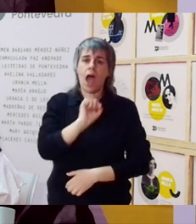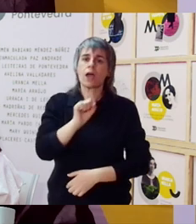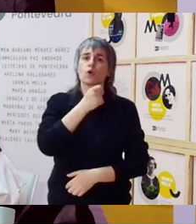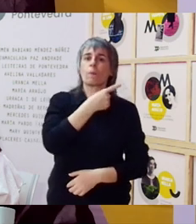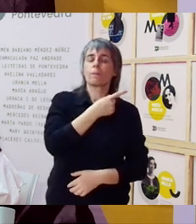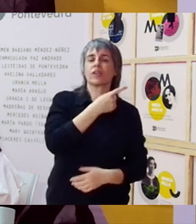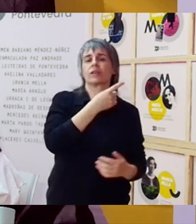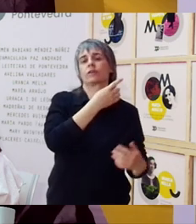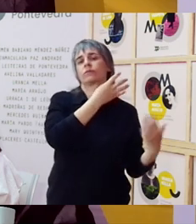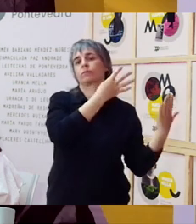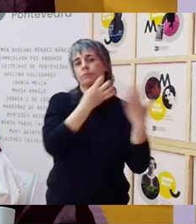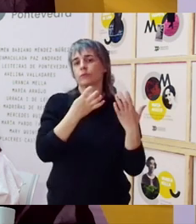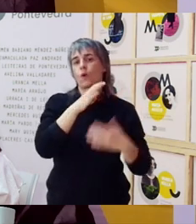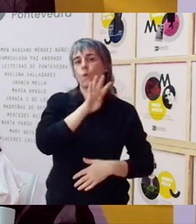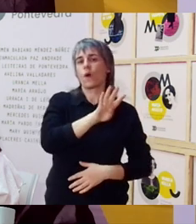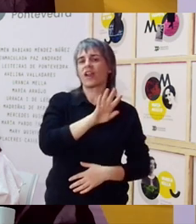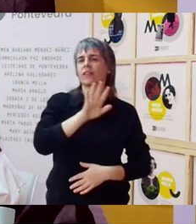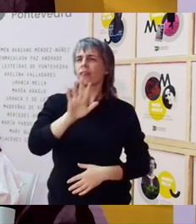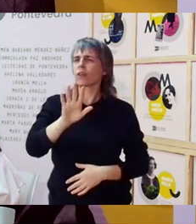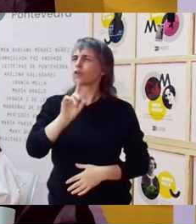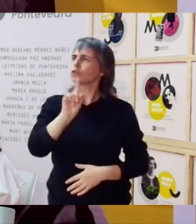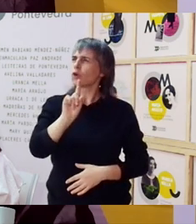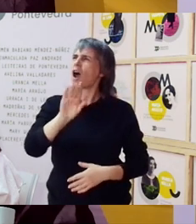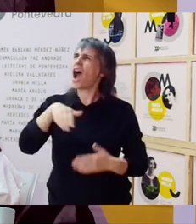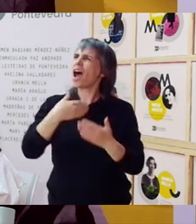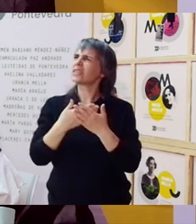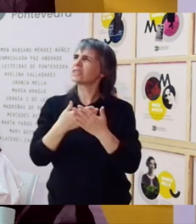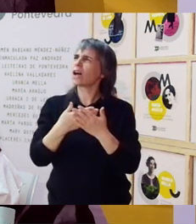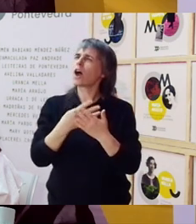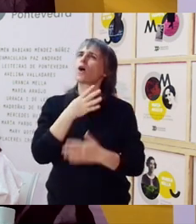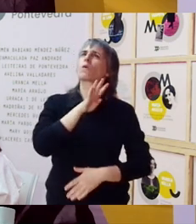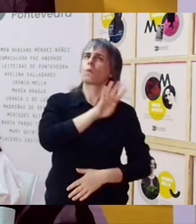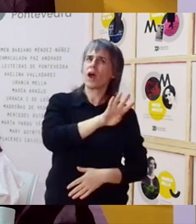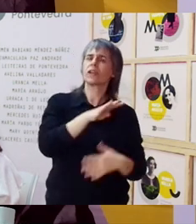me parece. Non, chegou a estar hasta o 49.